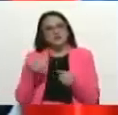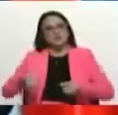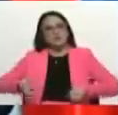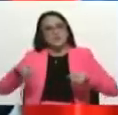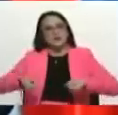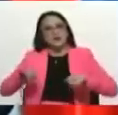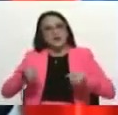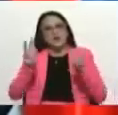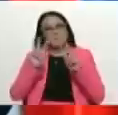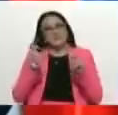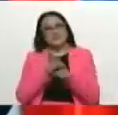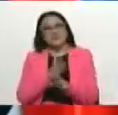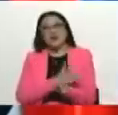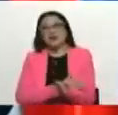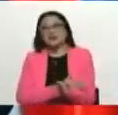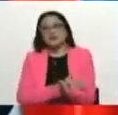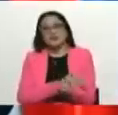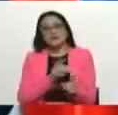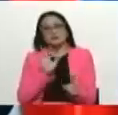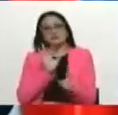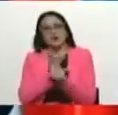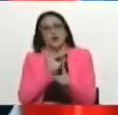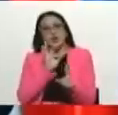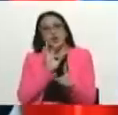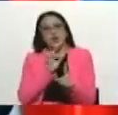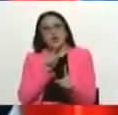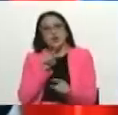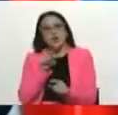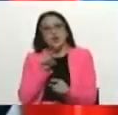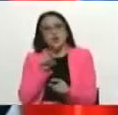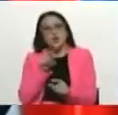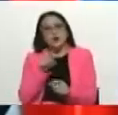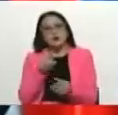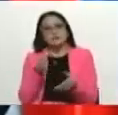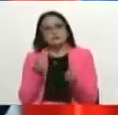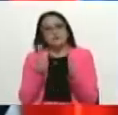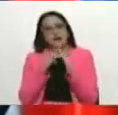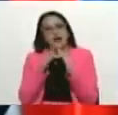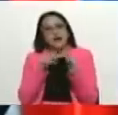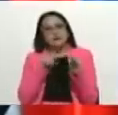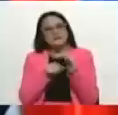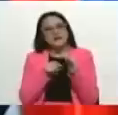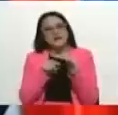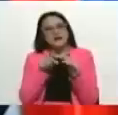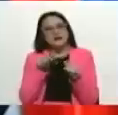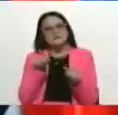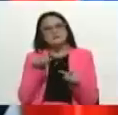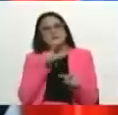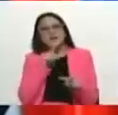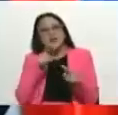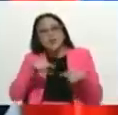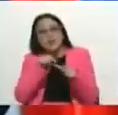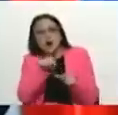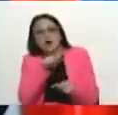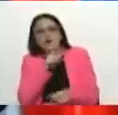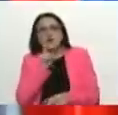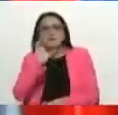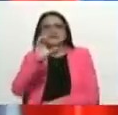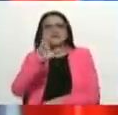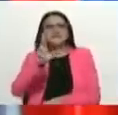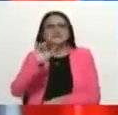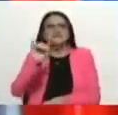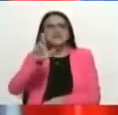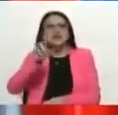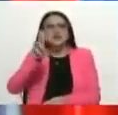Samba, los atacantes llegaron a una residencia en el sector Ciruma, donde se cambiaron, dejando